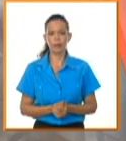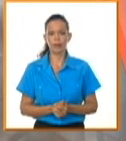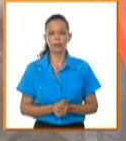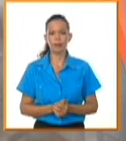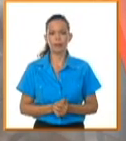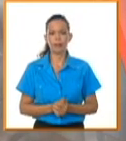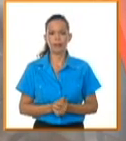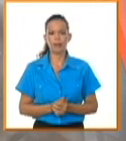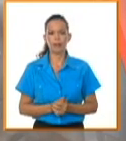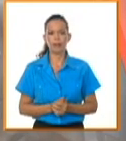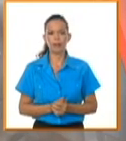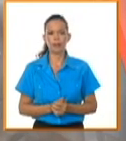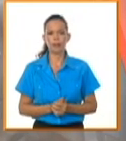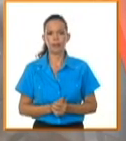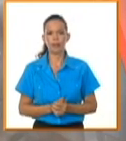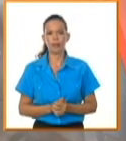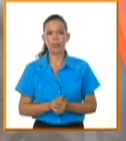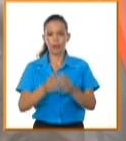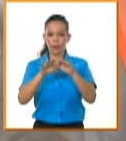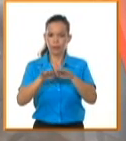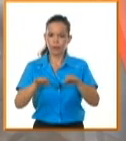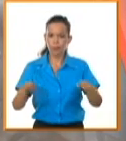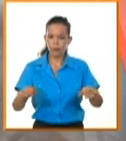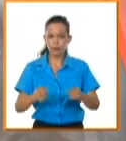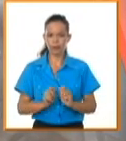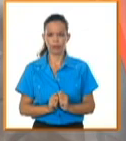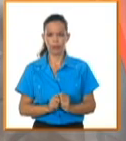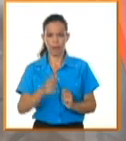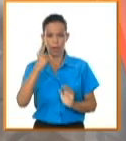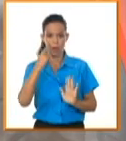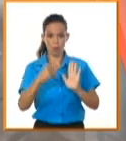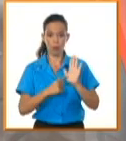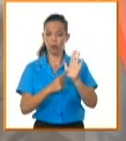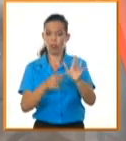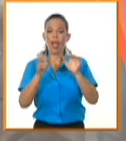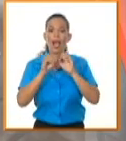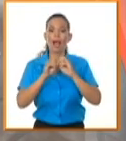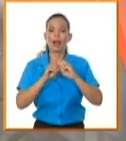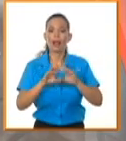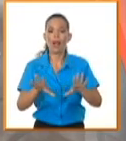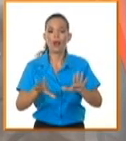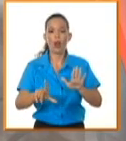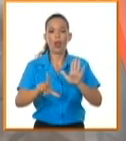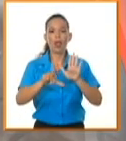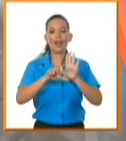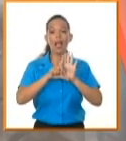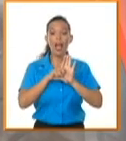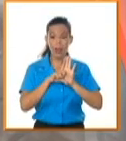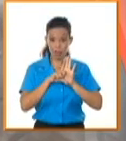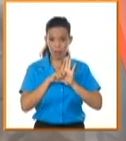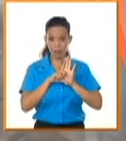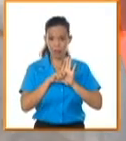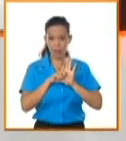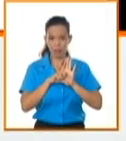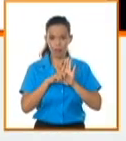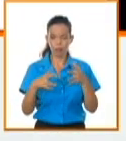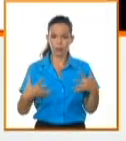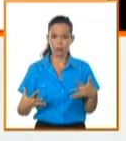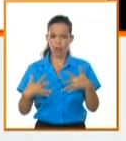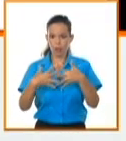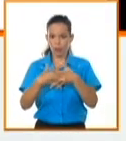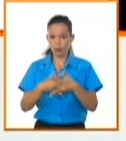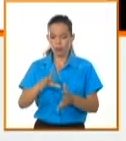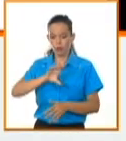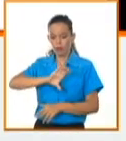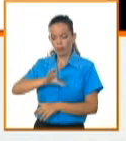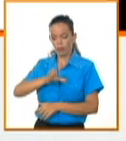el acto legal que tiene en la obligación el banco con el cliente y el cliente con el banco para nada